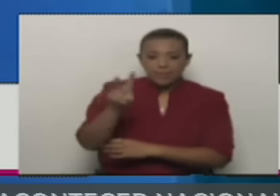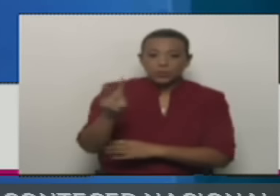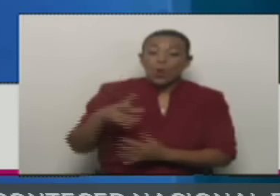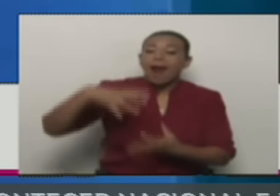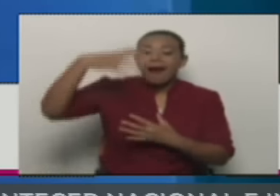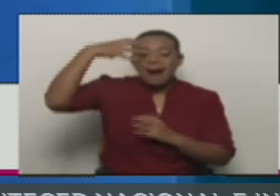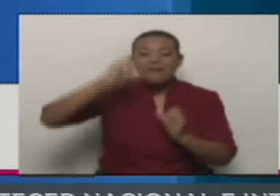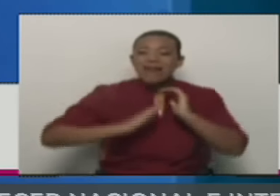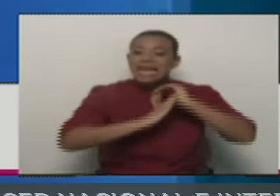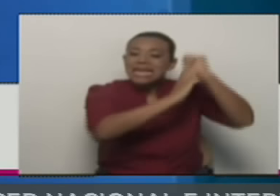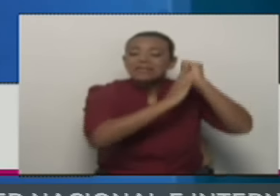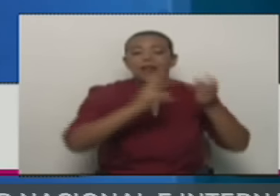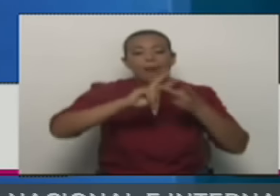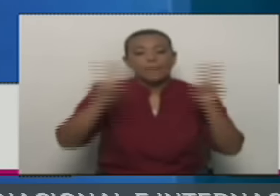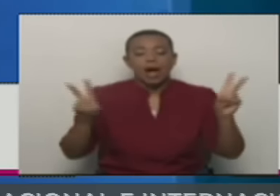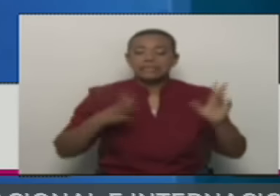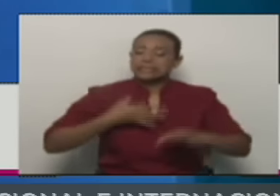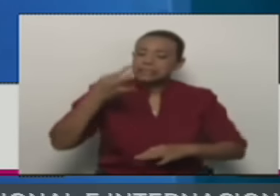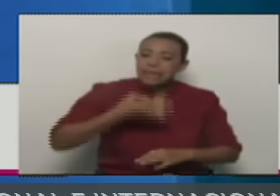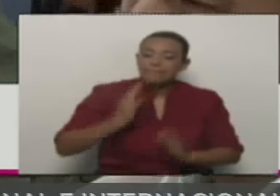la paz por encima de cualquier cosa.